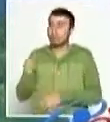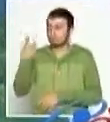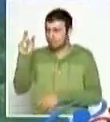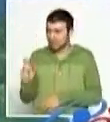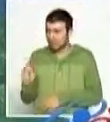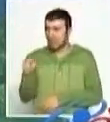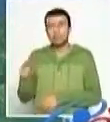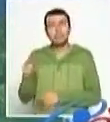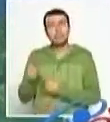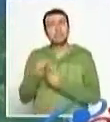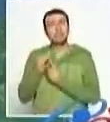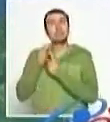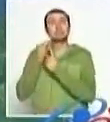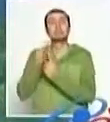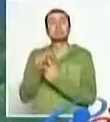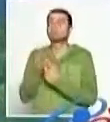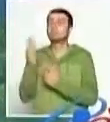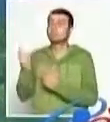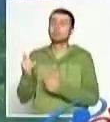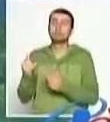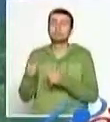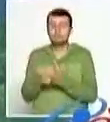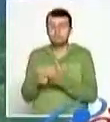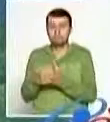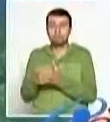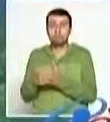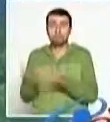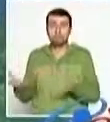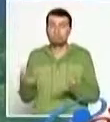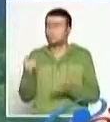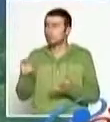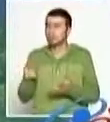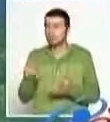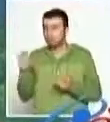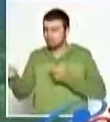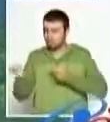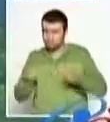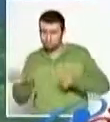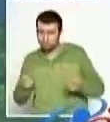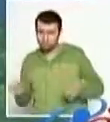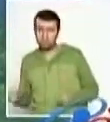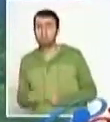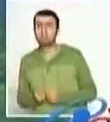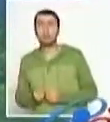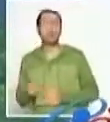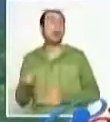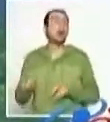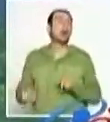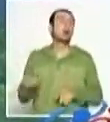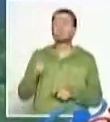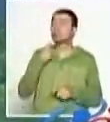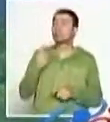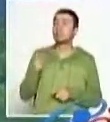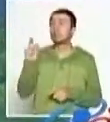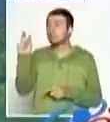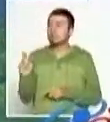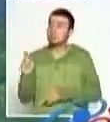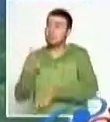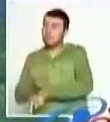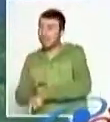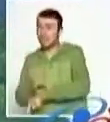parte fundamental del tratamiento. Y nosotros siempre pensamos que los médicos tenían que hacer los milagros